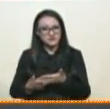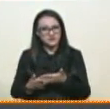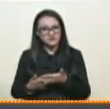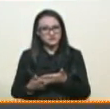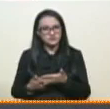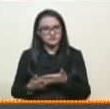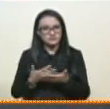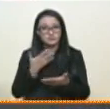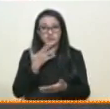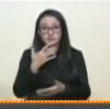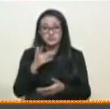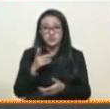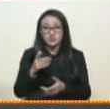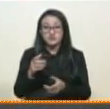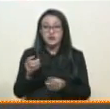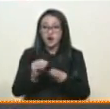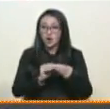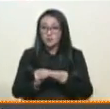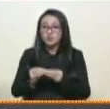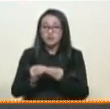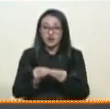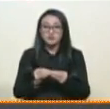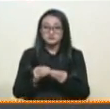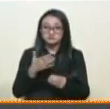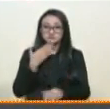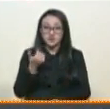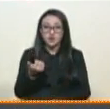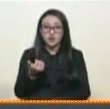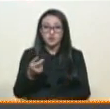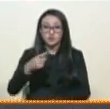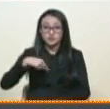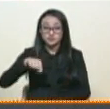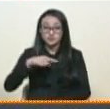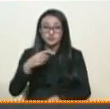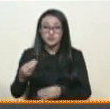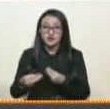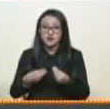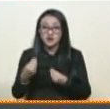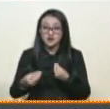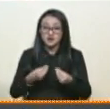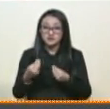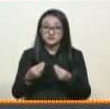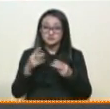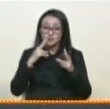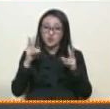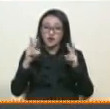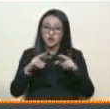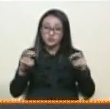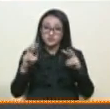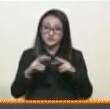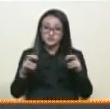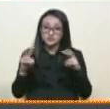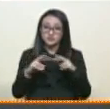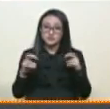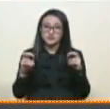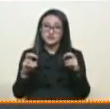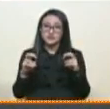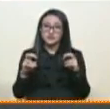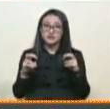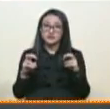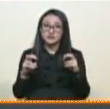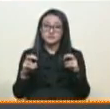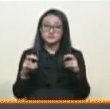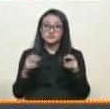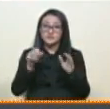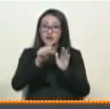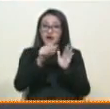es materia de tomar un correctivo, se toma. Nosotros hacemos esa auditoría y donde incluso se genera un